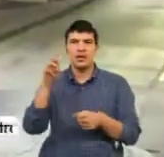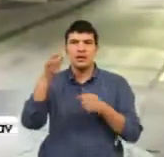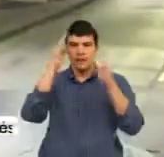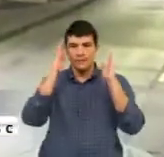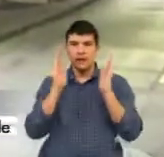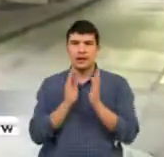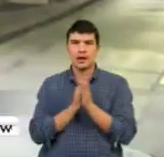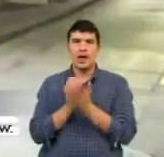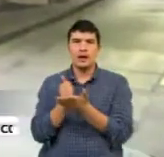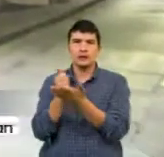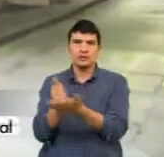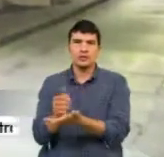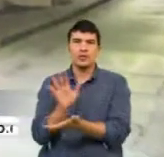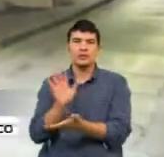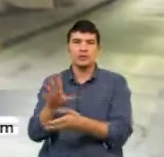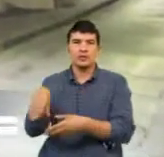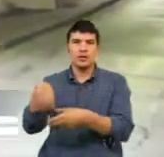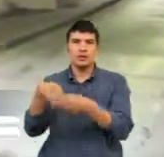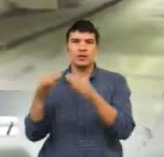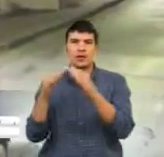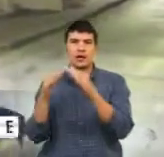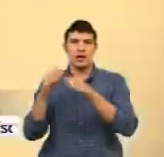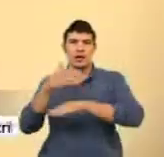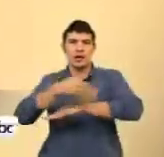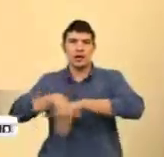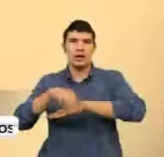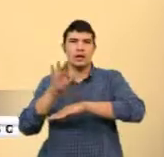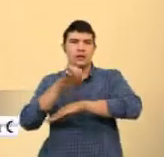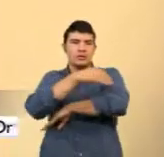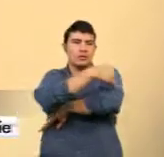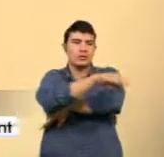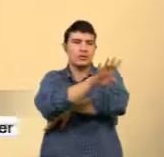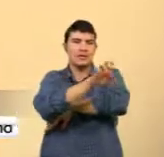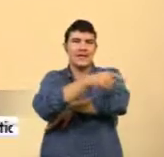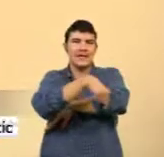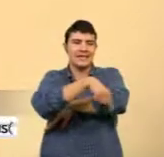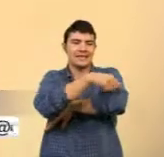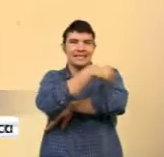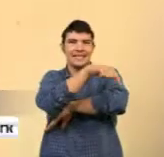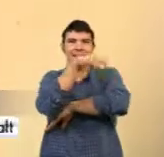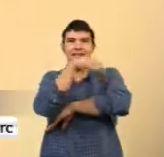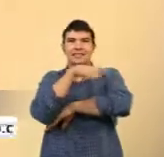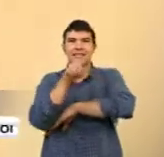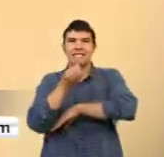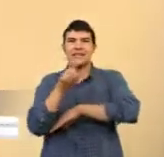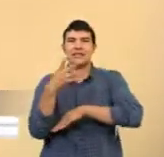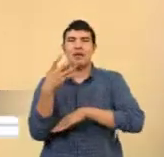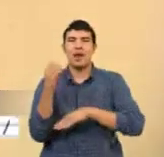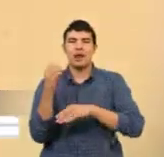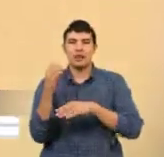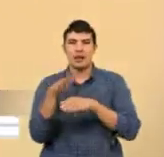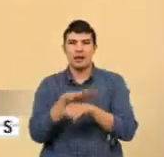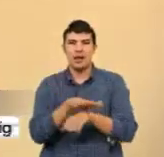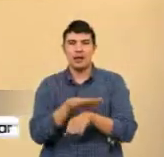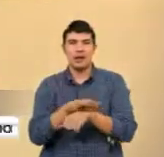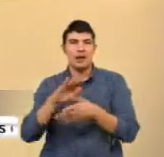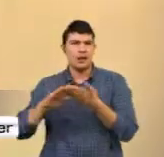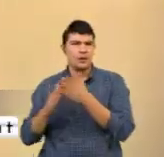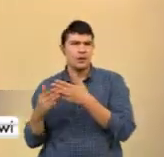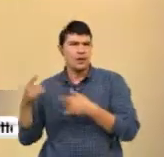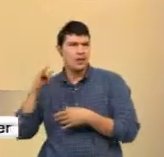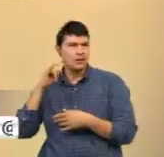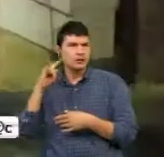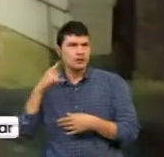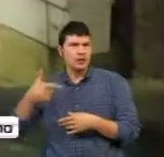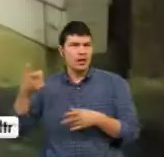municipio de San Gil, al interior de una vivienda ubicada en la calle Octava con carrera Novena Esquina. Sobre las 6:40 de la tarde, la comunidad escuchó dos disparos